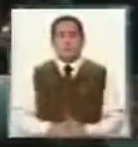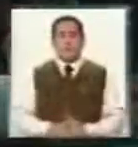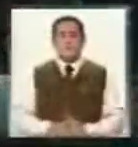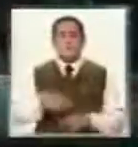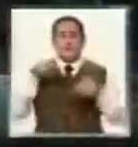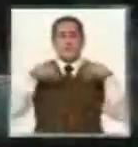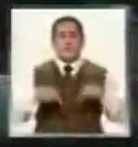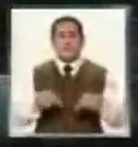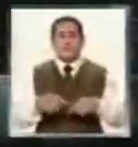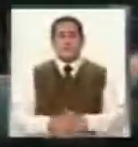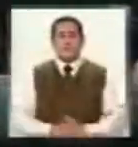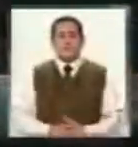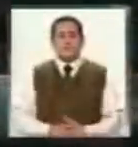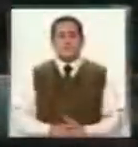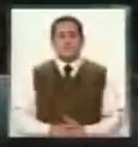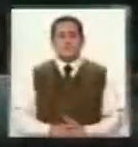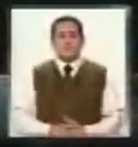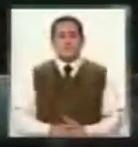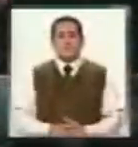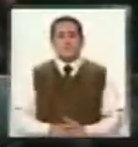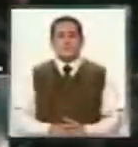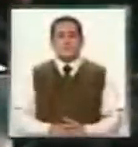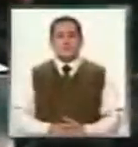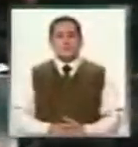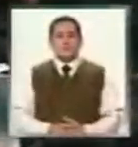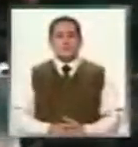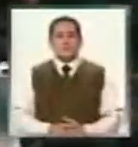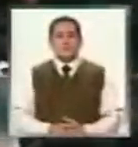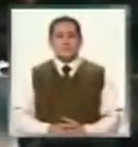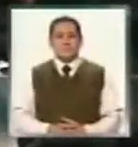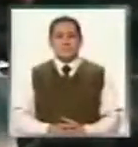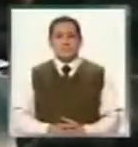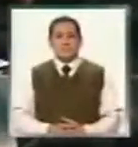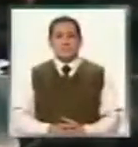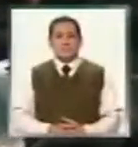¡Teniente! ¡Teniente! ¡Obregón!